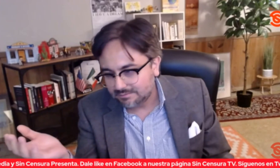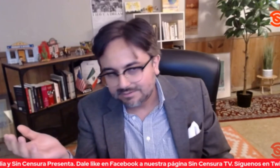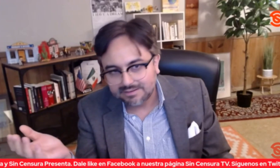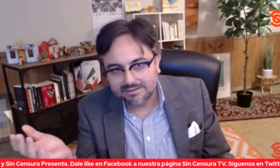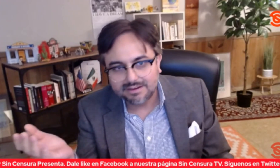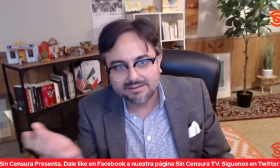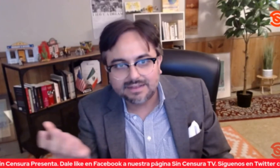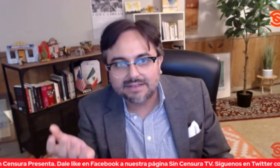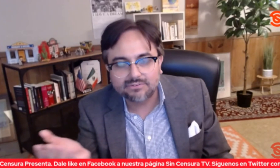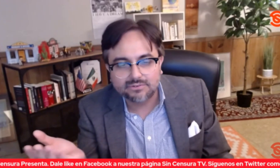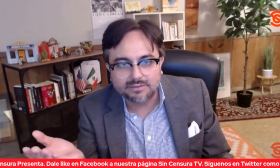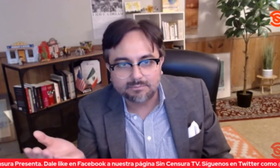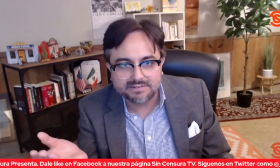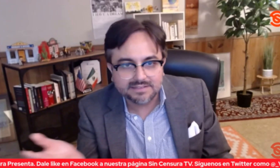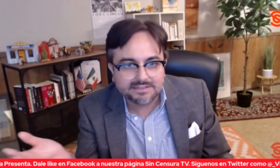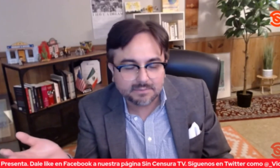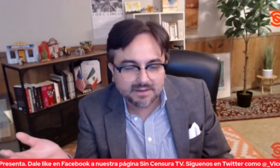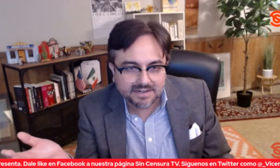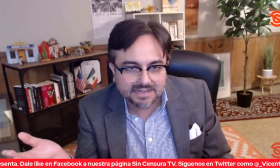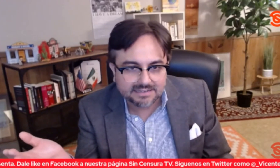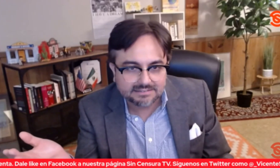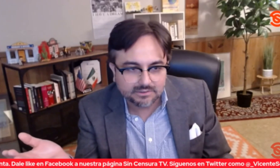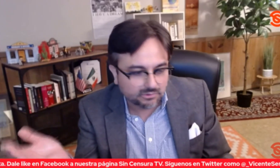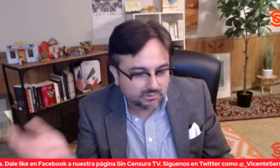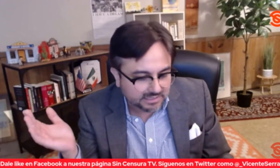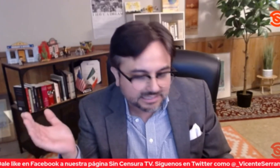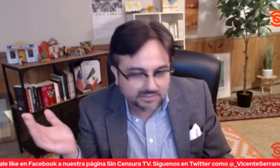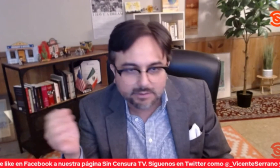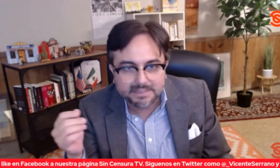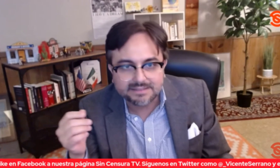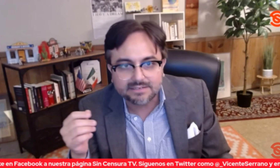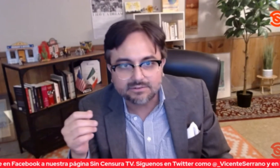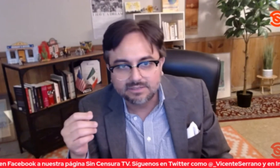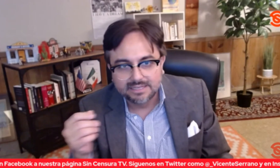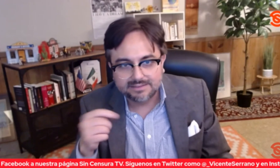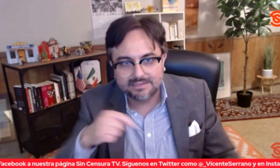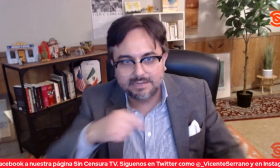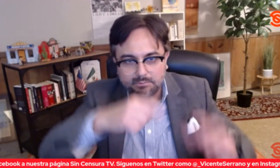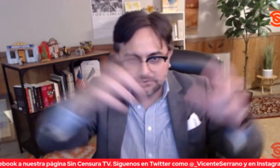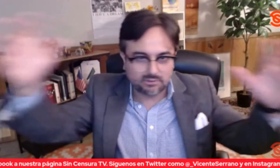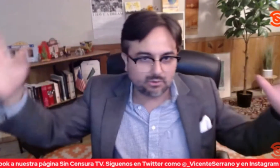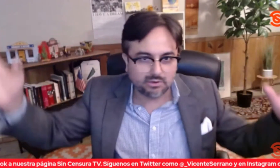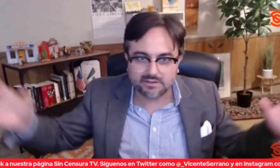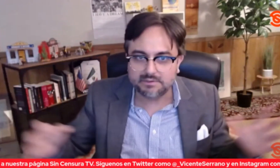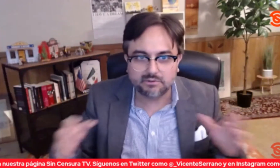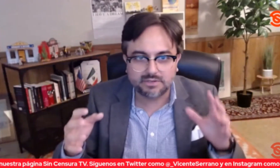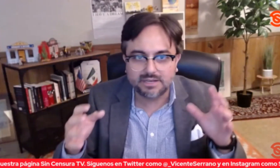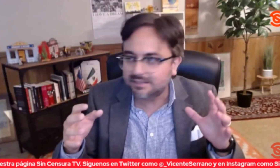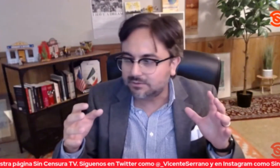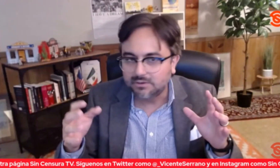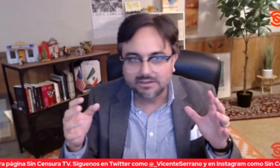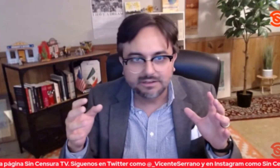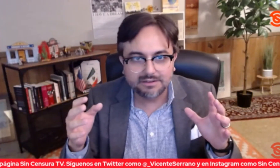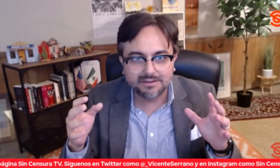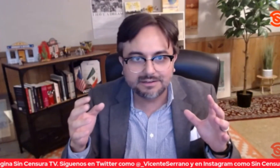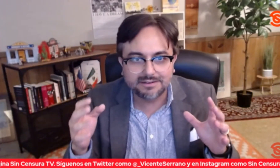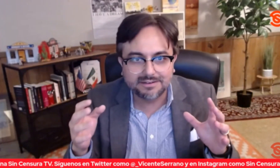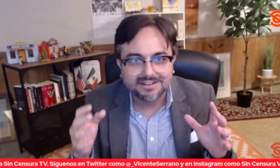Bien, el caso del presidente Biden acá en Estados Unidos se entiende obviamente, ¿no? Tiene pues a todo el servicio